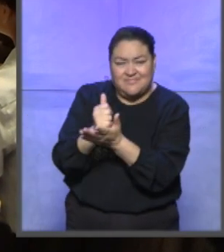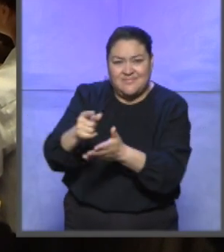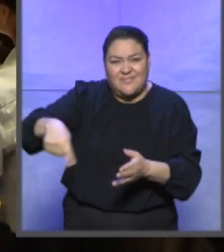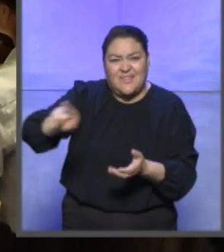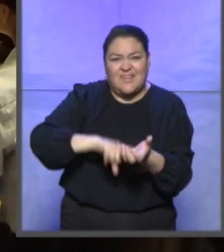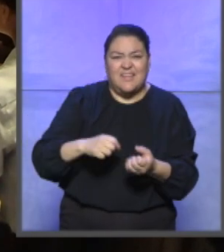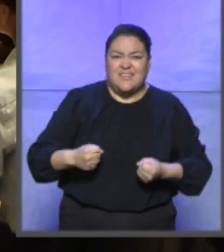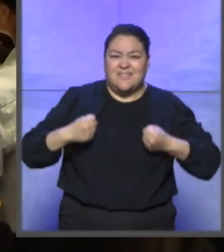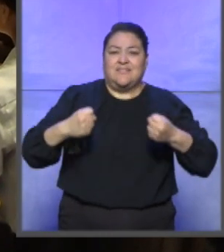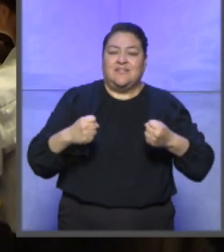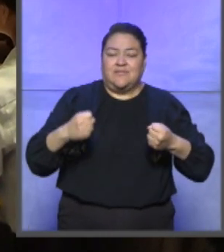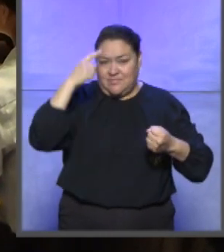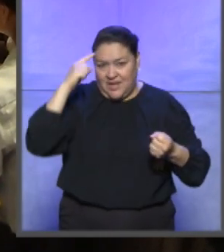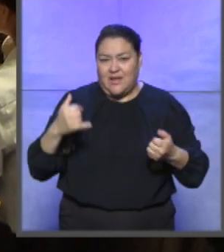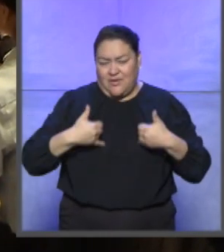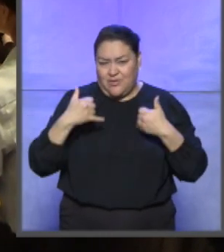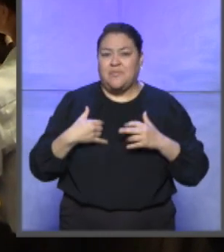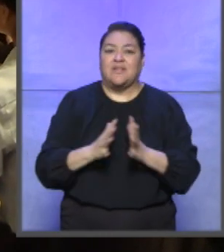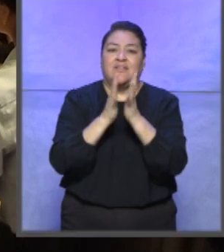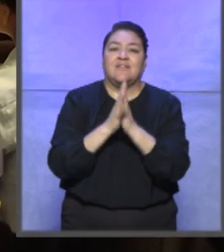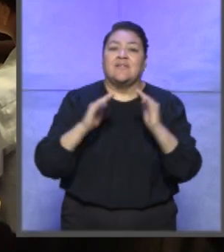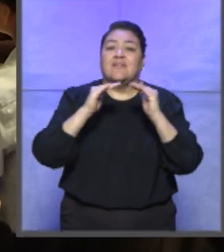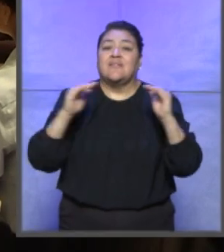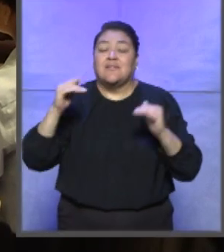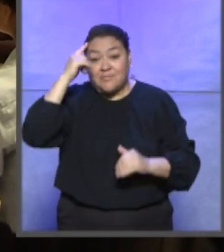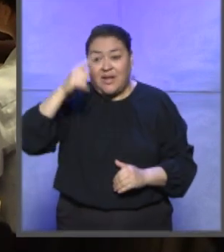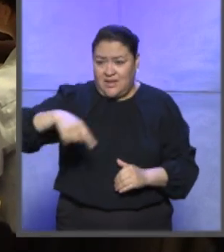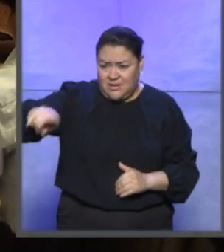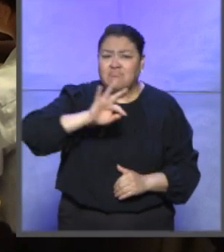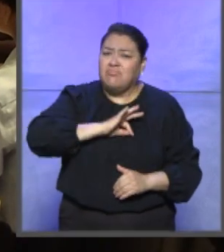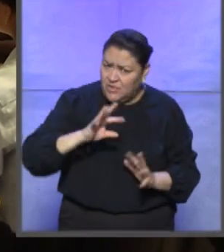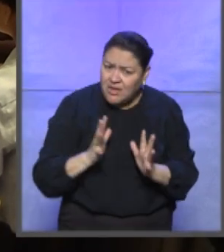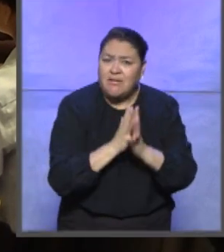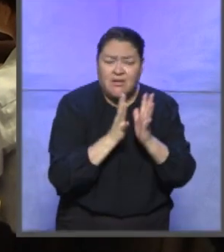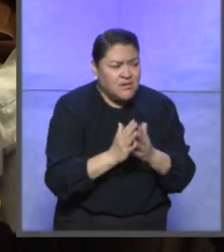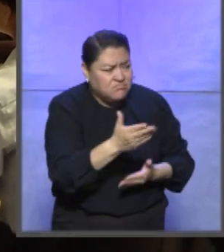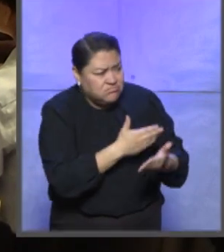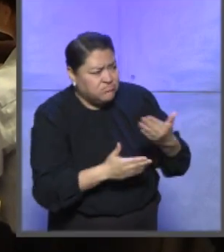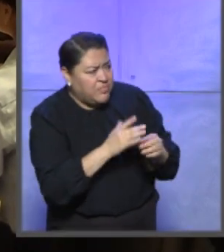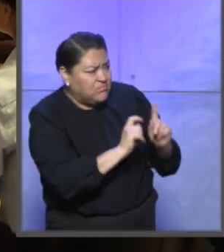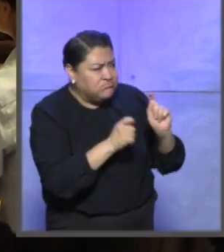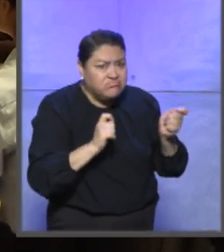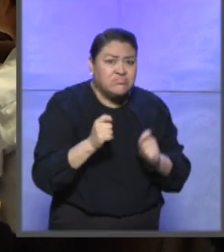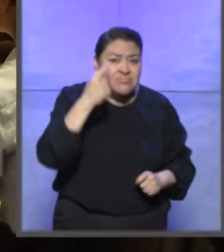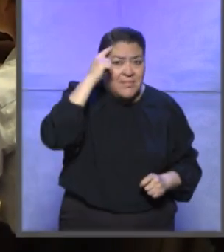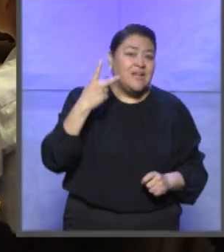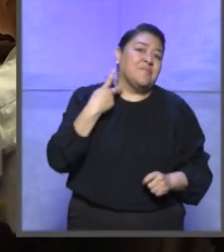fundamental para el fortalecimiento de la democracia, con lo que se le permita involucrarse en los